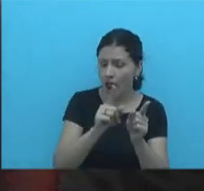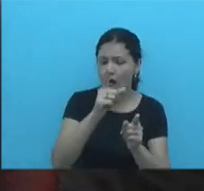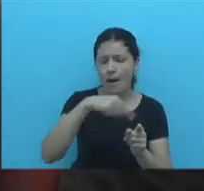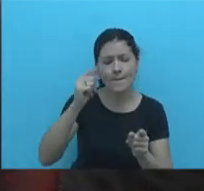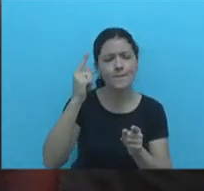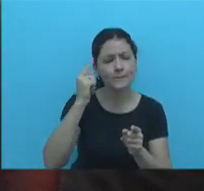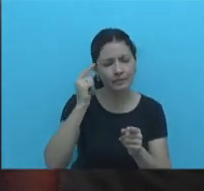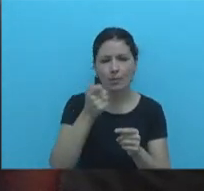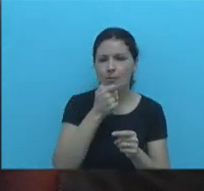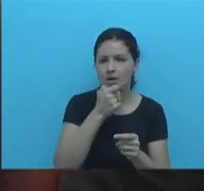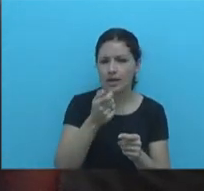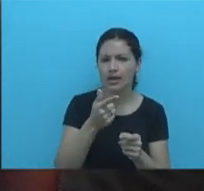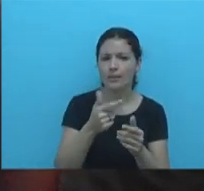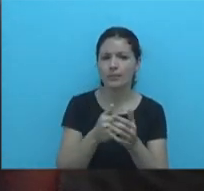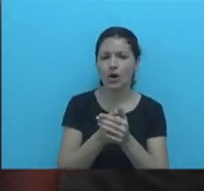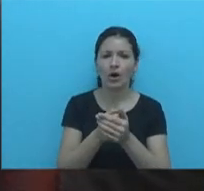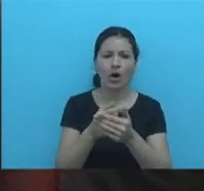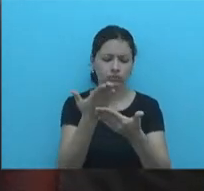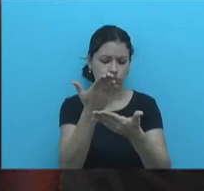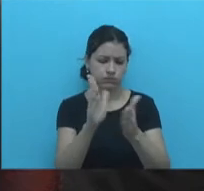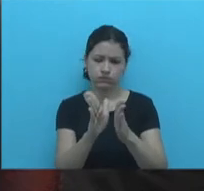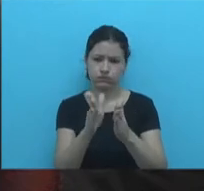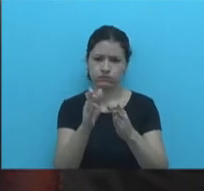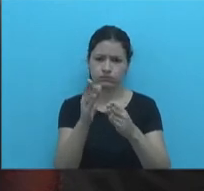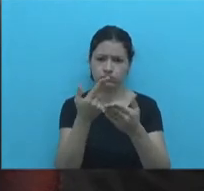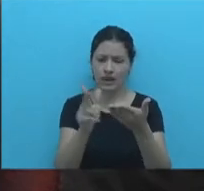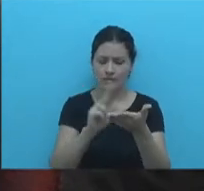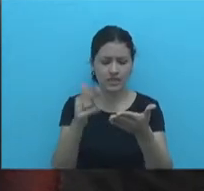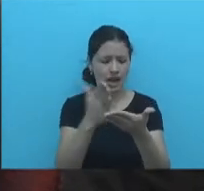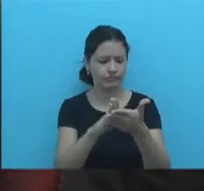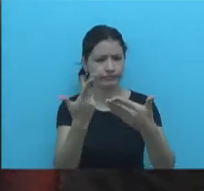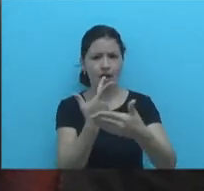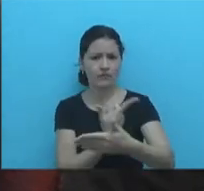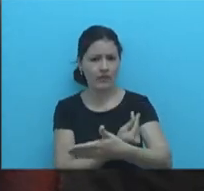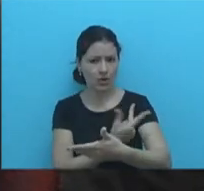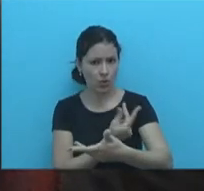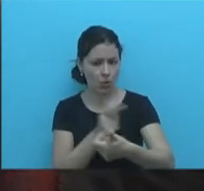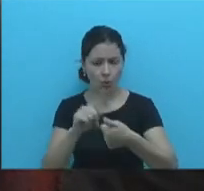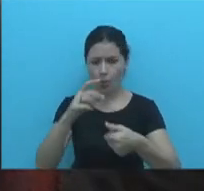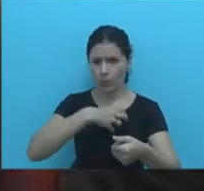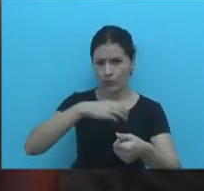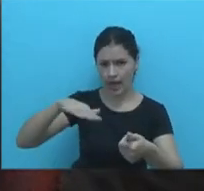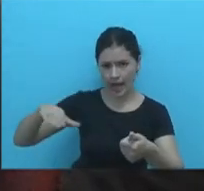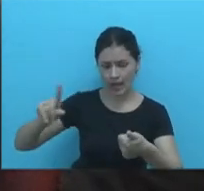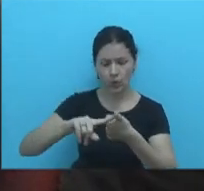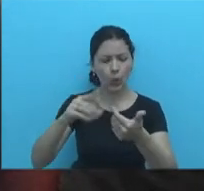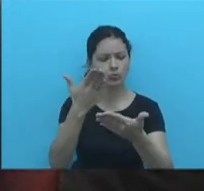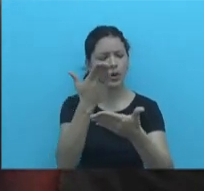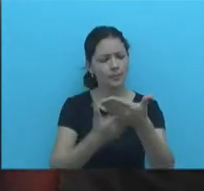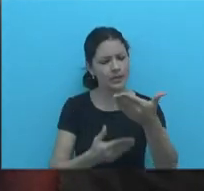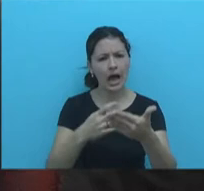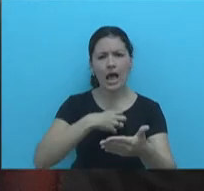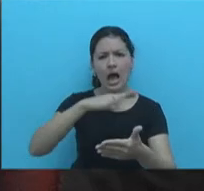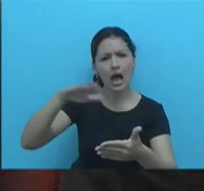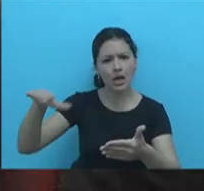a revisión de planes de vacunación y complementación de padrones de vacunación, incluso de la historia clínica de cada